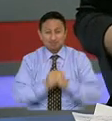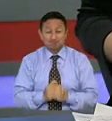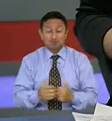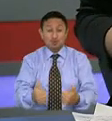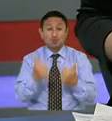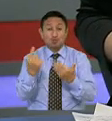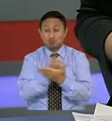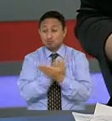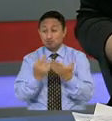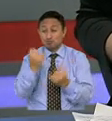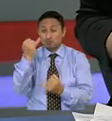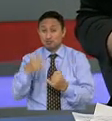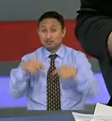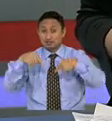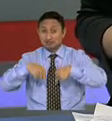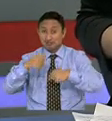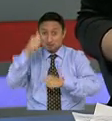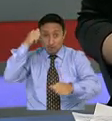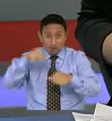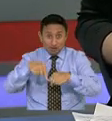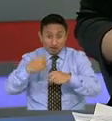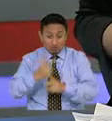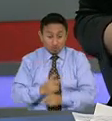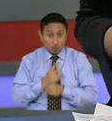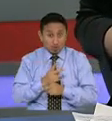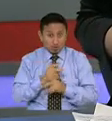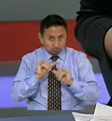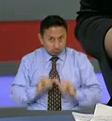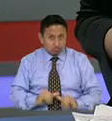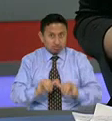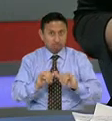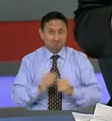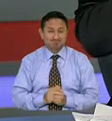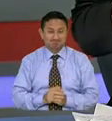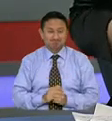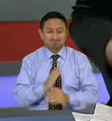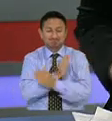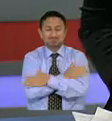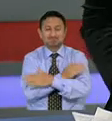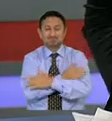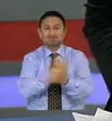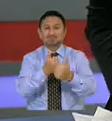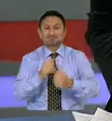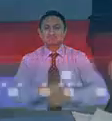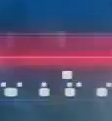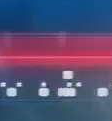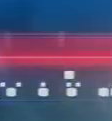un buen fin de semana, sin olvidarnos de la pandemia, a cuidarnos mucho. Un abrazo grande.